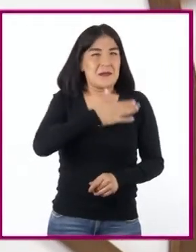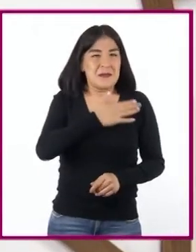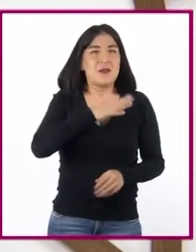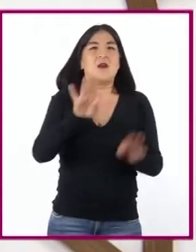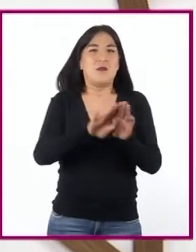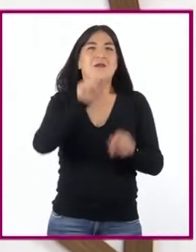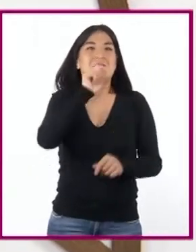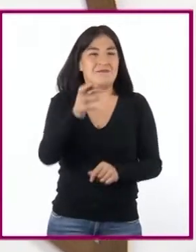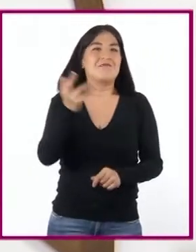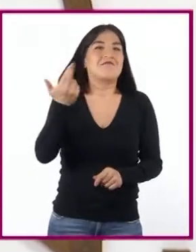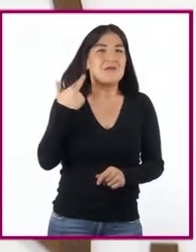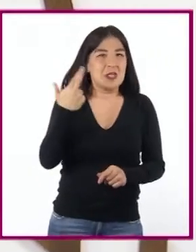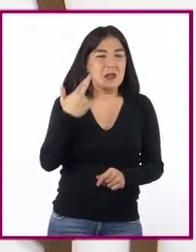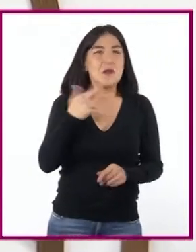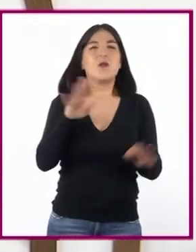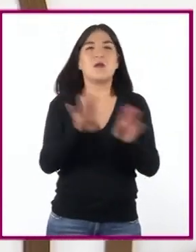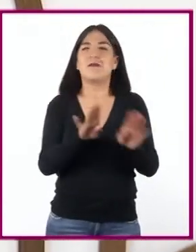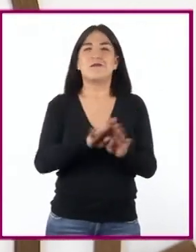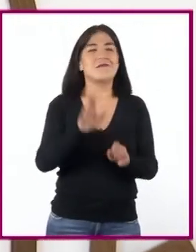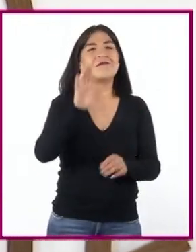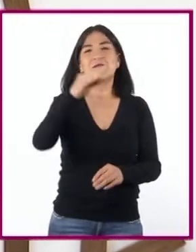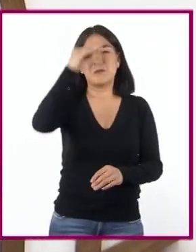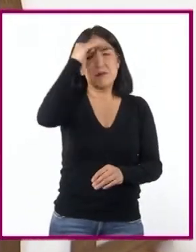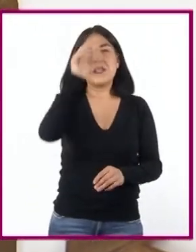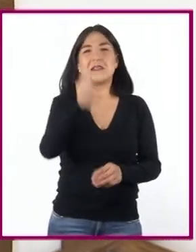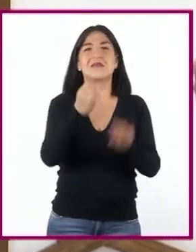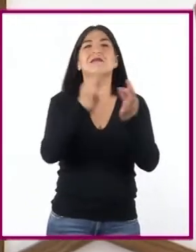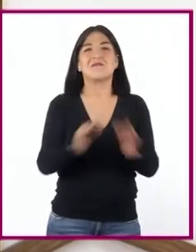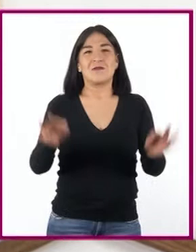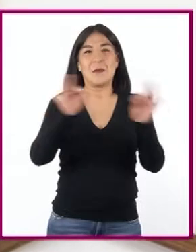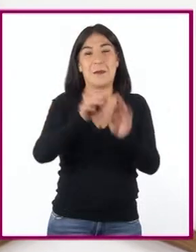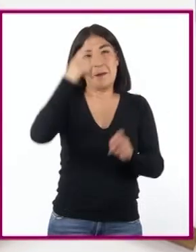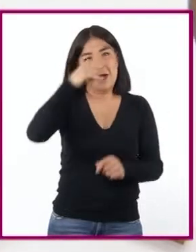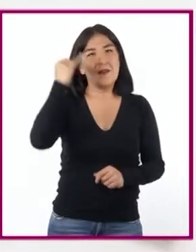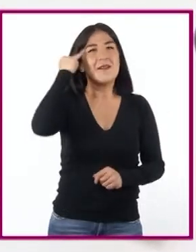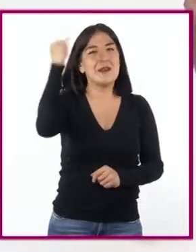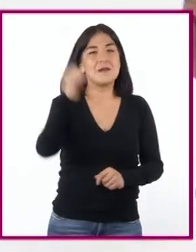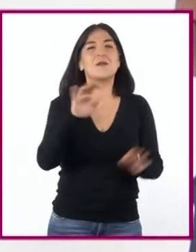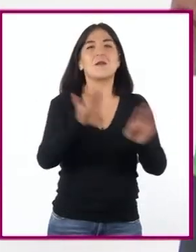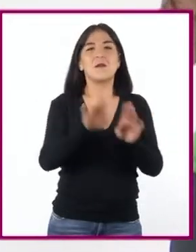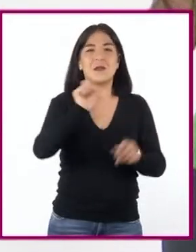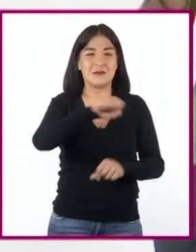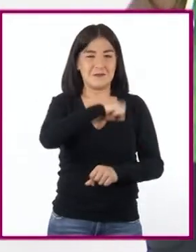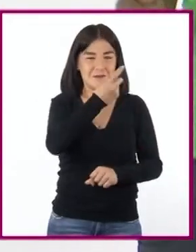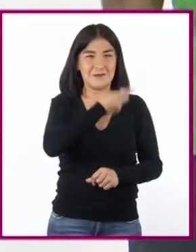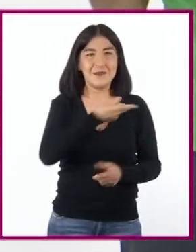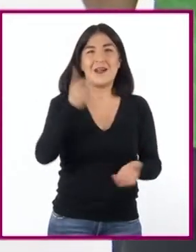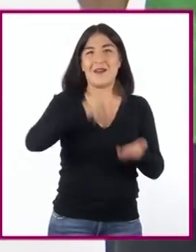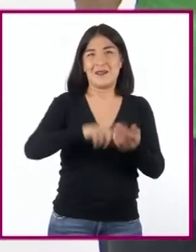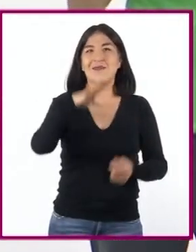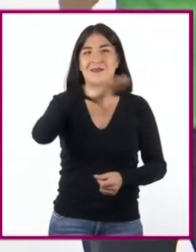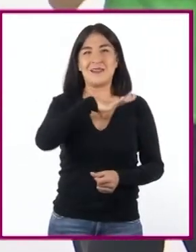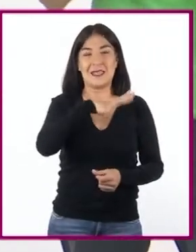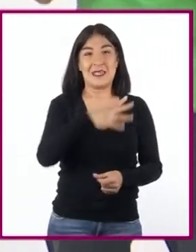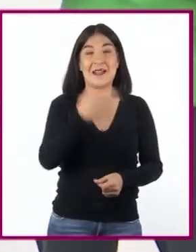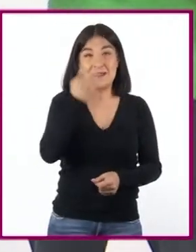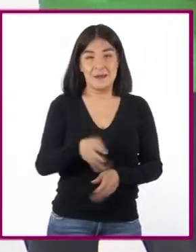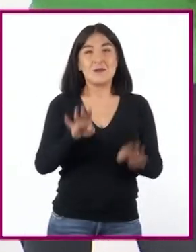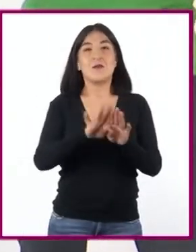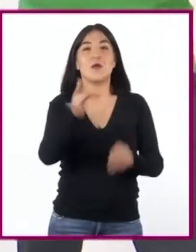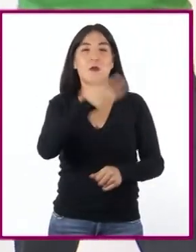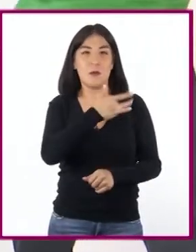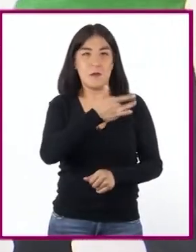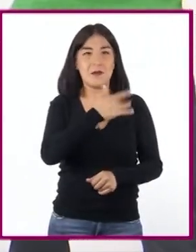no consideramos, pero que son muy importantes para darnos una idea del estado de salud que tenemos. Así, el ritmo